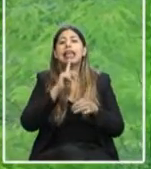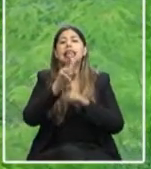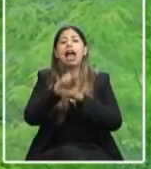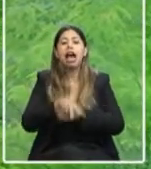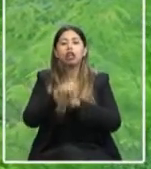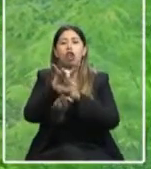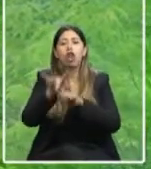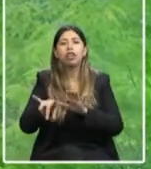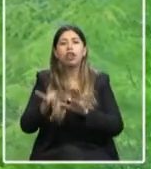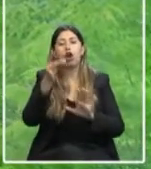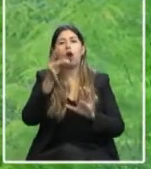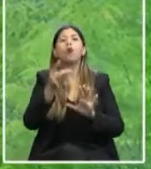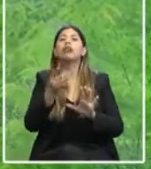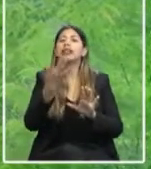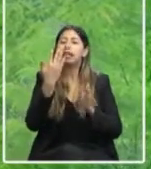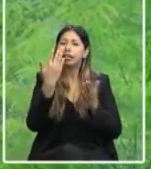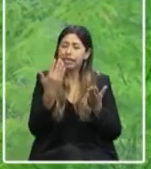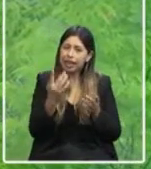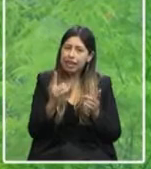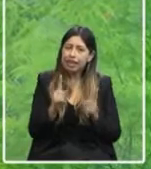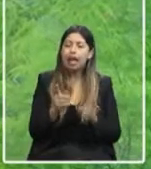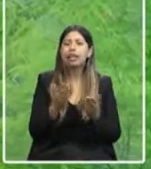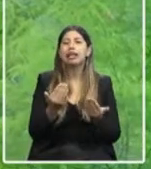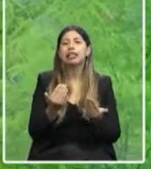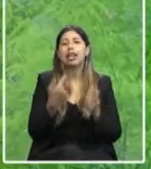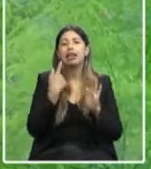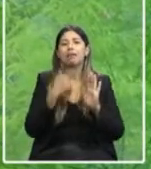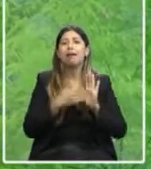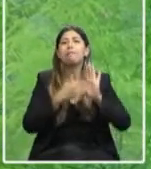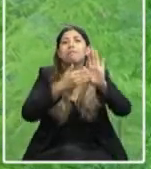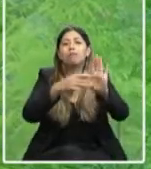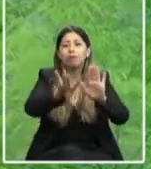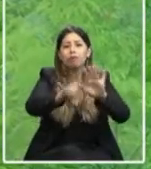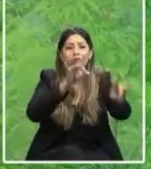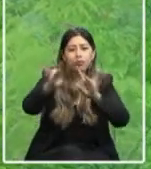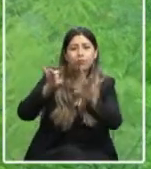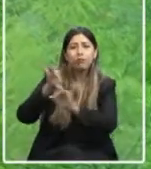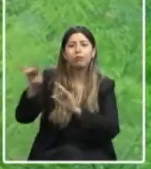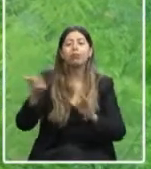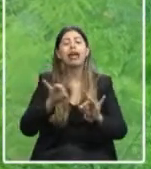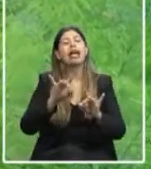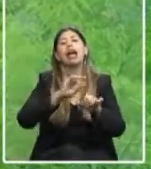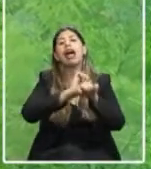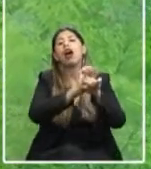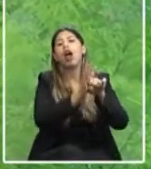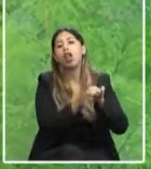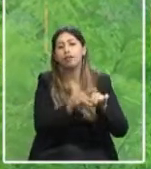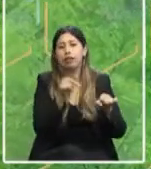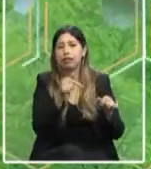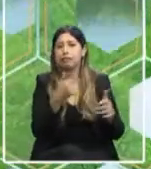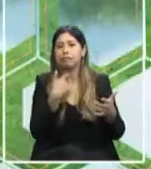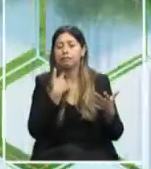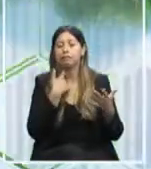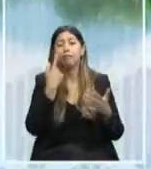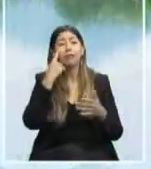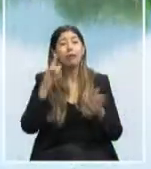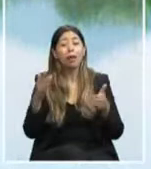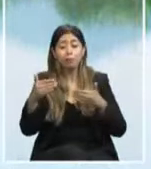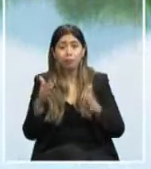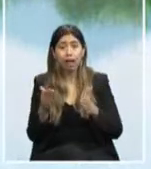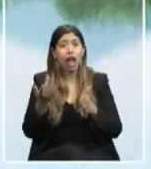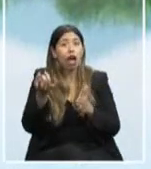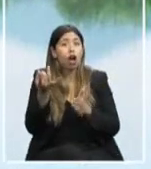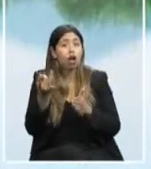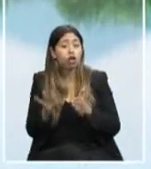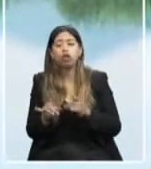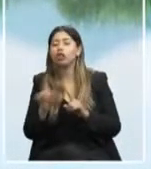o poder visibilizar a un enemigo invisible. Pero no fue solo el kit, sino que nos asociamos con